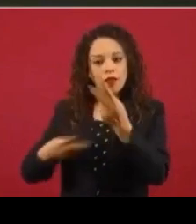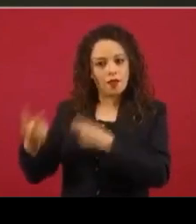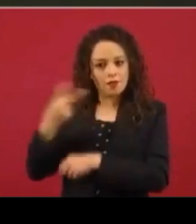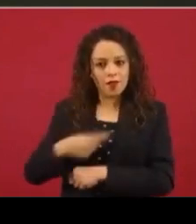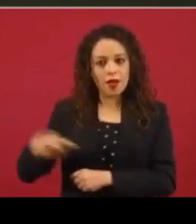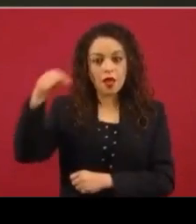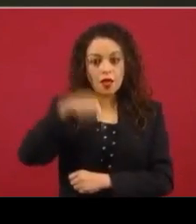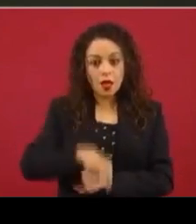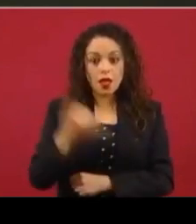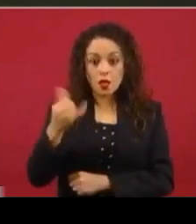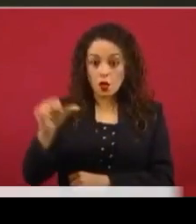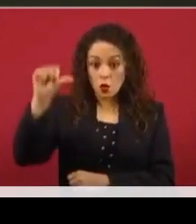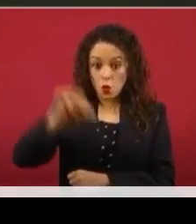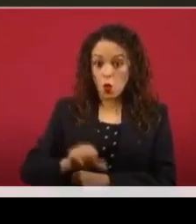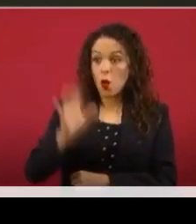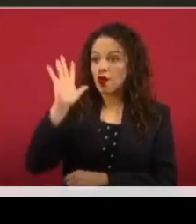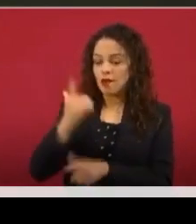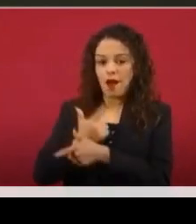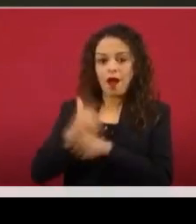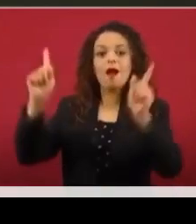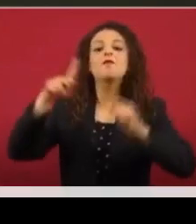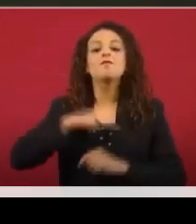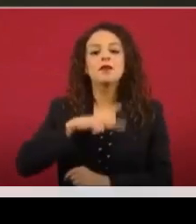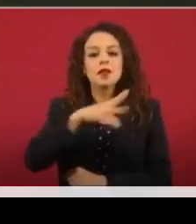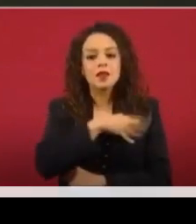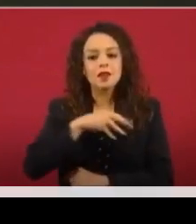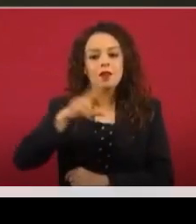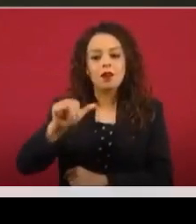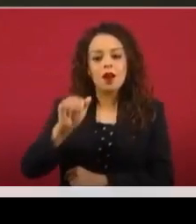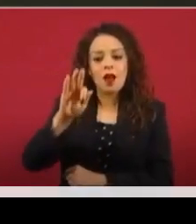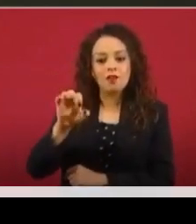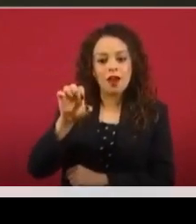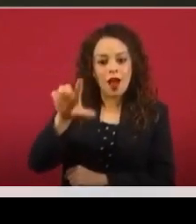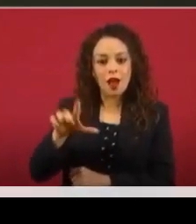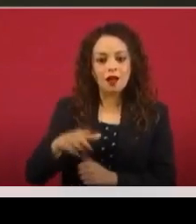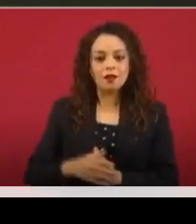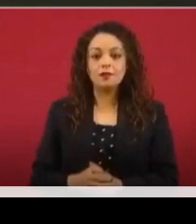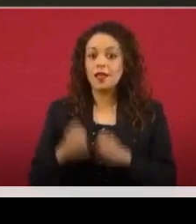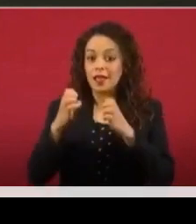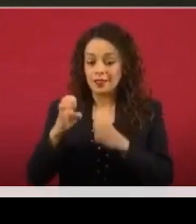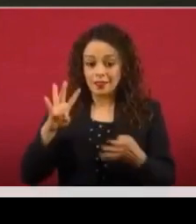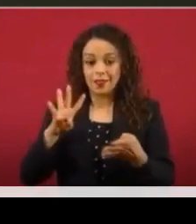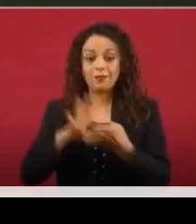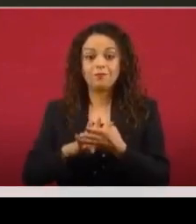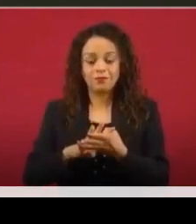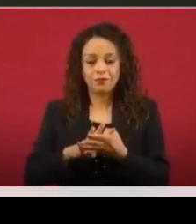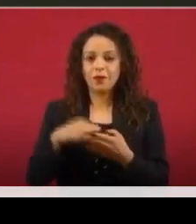y hoy ya liberaron a mi hijo Rafael. Que